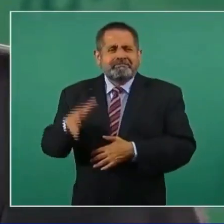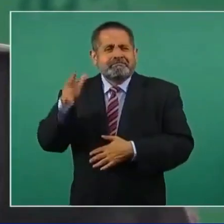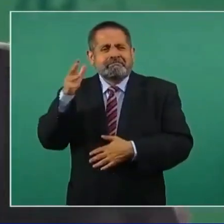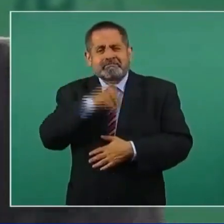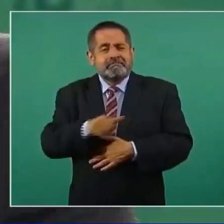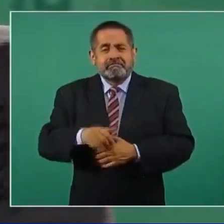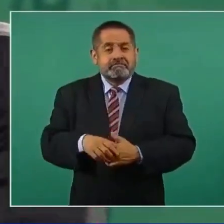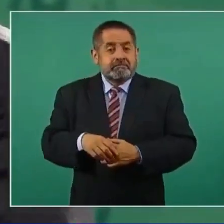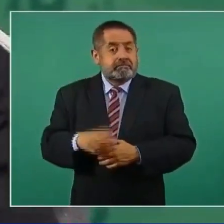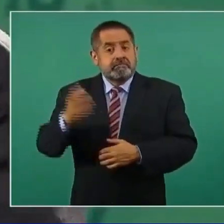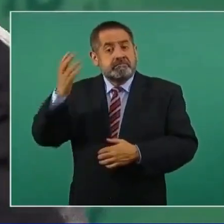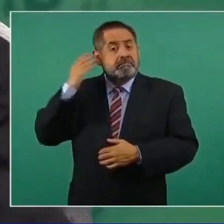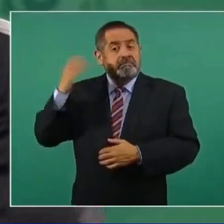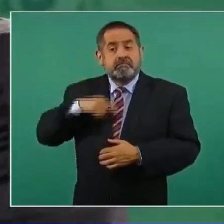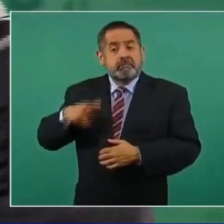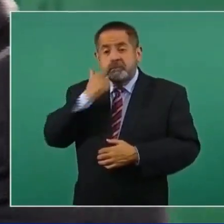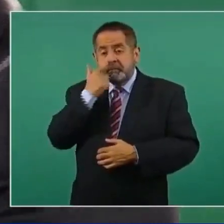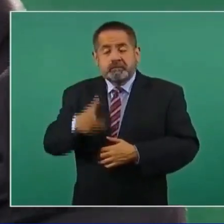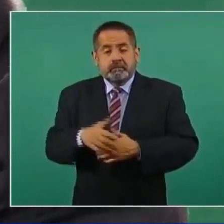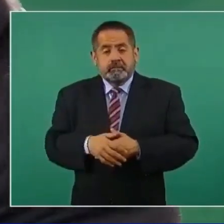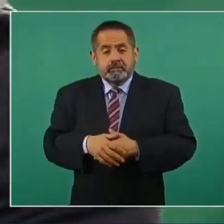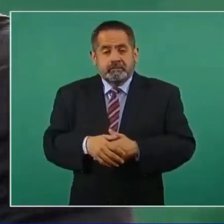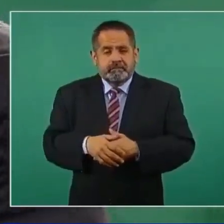adquirir el